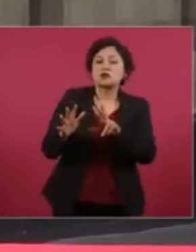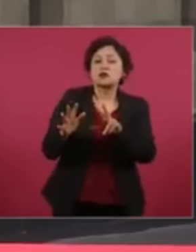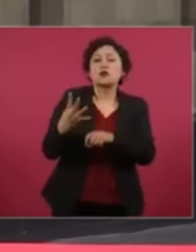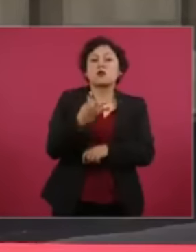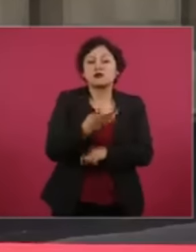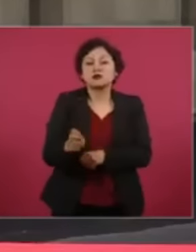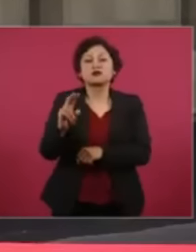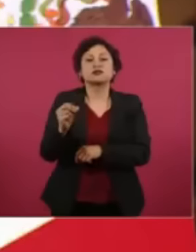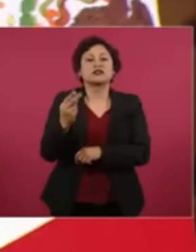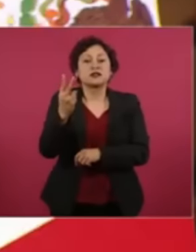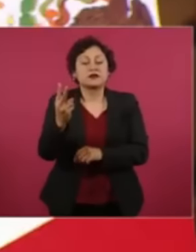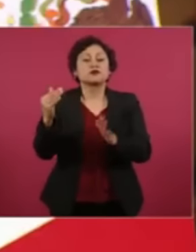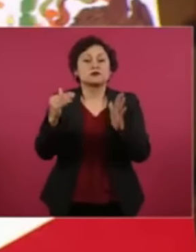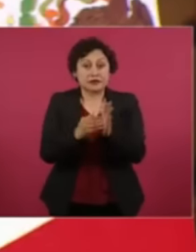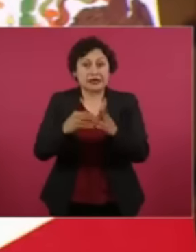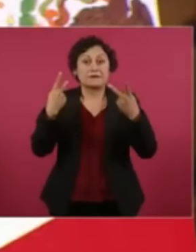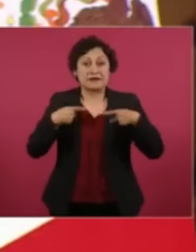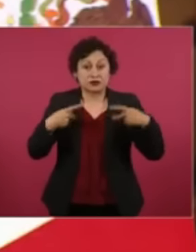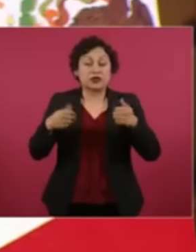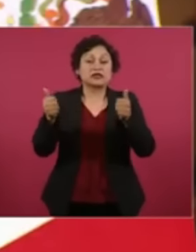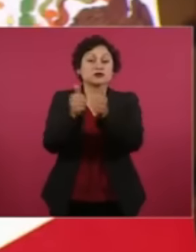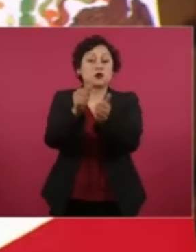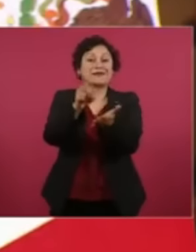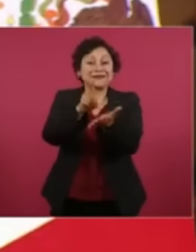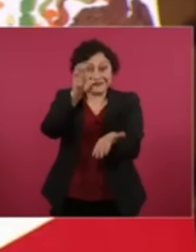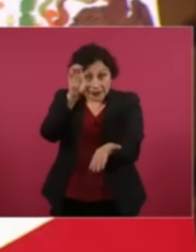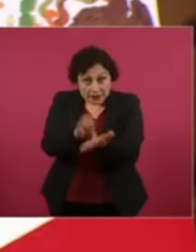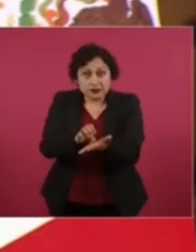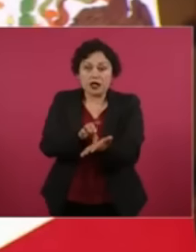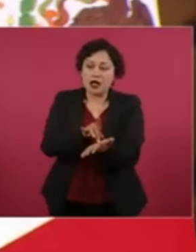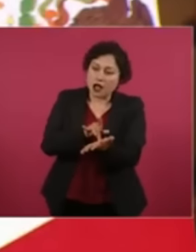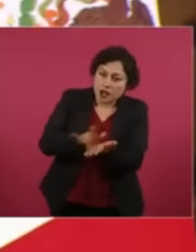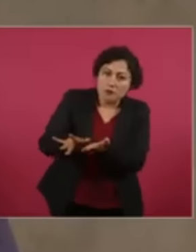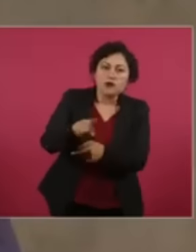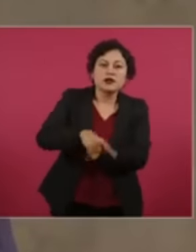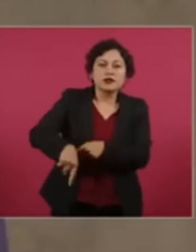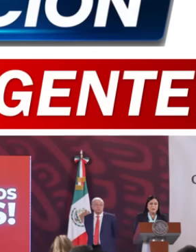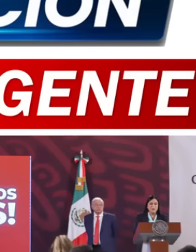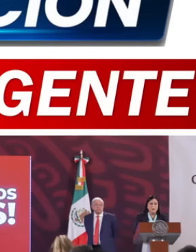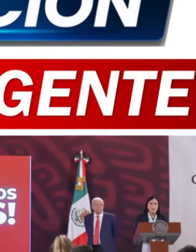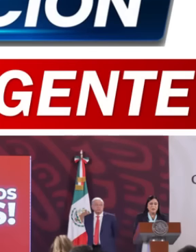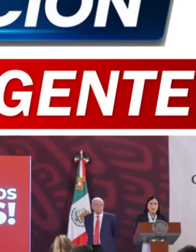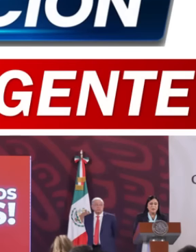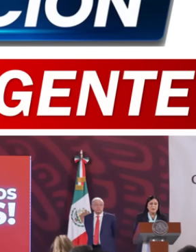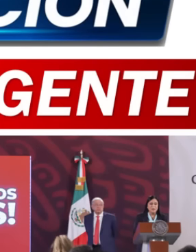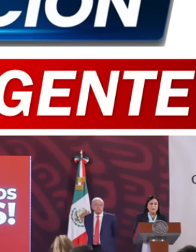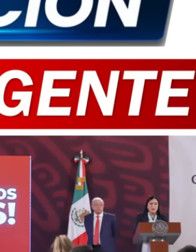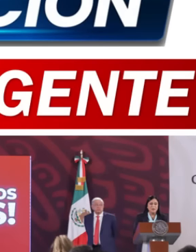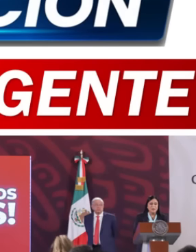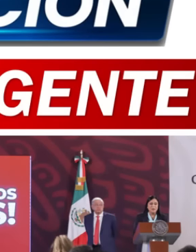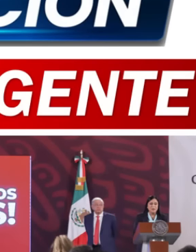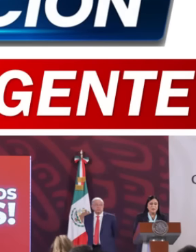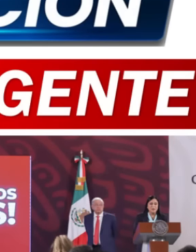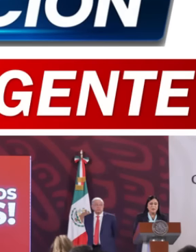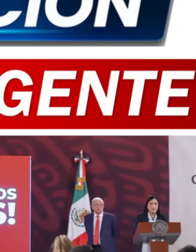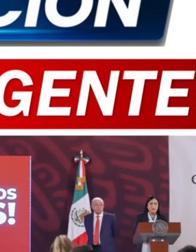1,482,000 personas con discapacidad son apoyadas con 3,100 pesos bimestrales. Claramente, como él lo